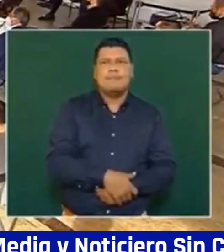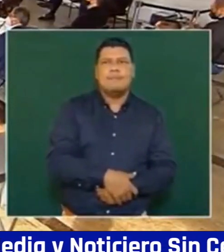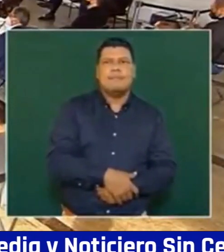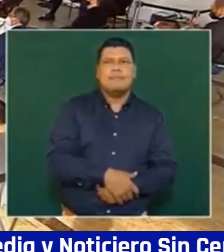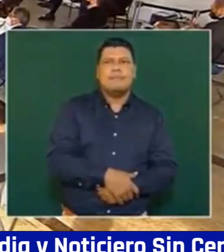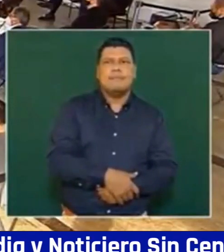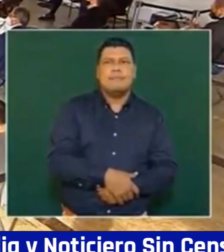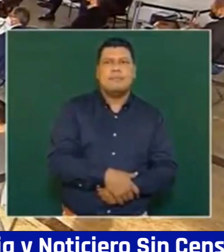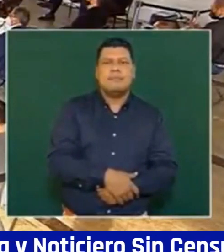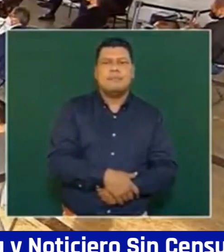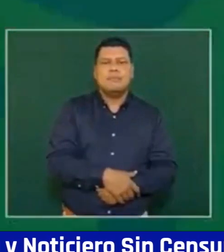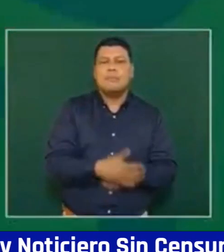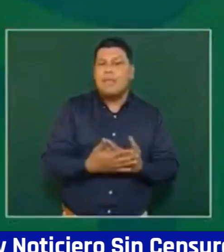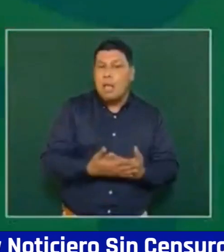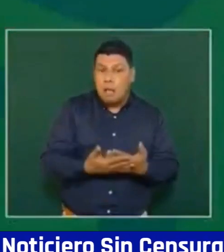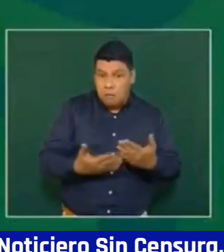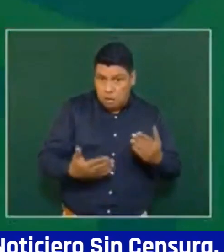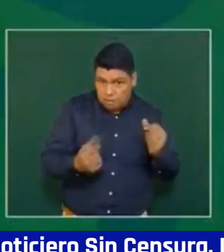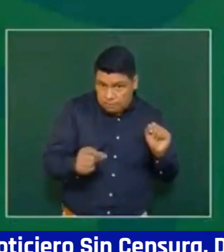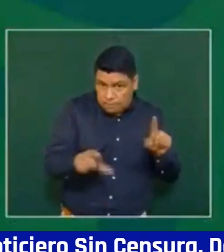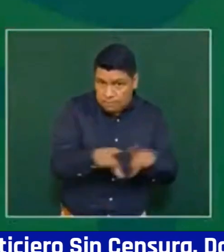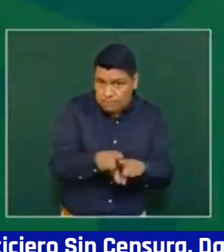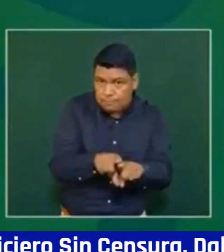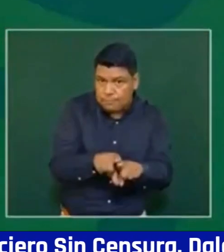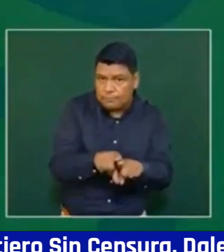Entonces, ahora ya no existe eso.